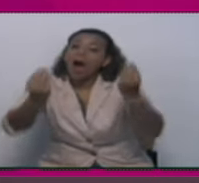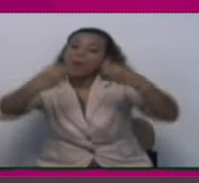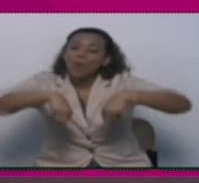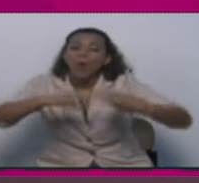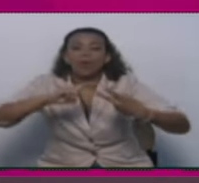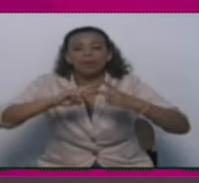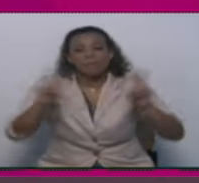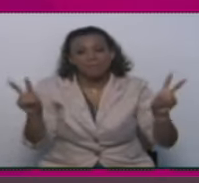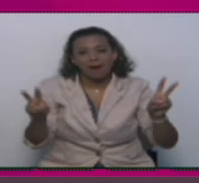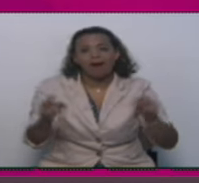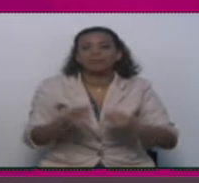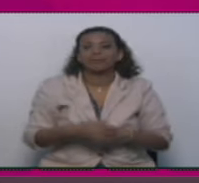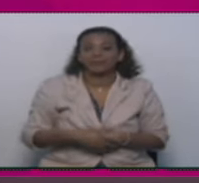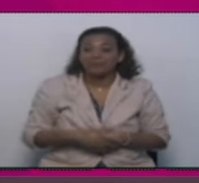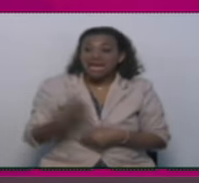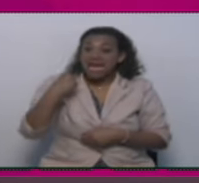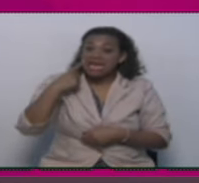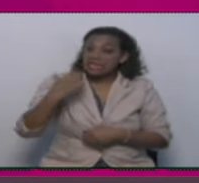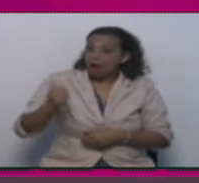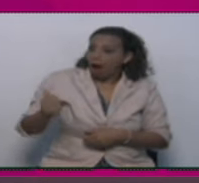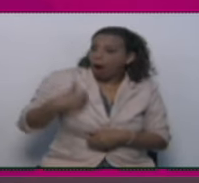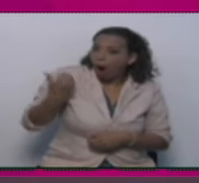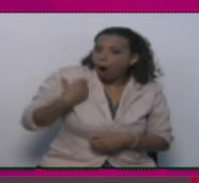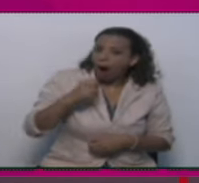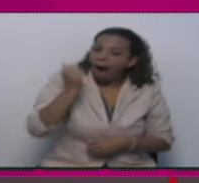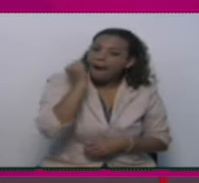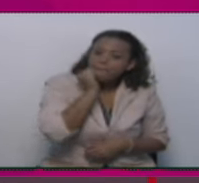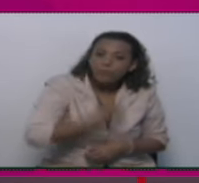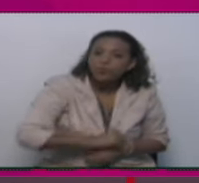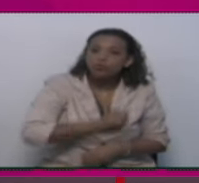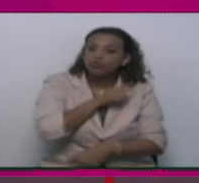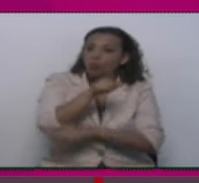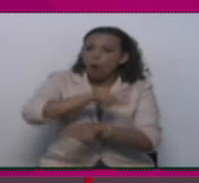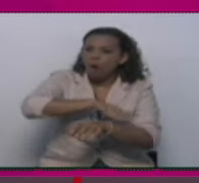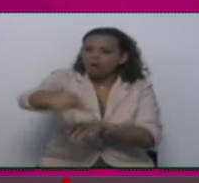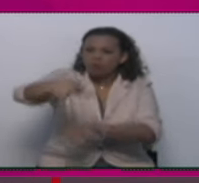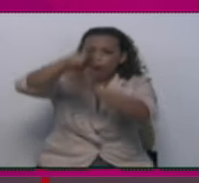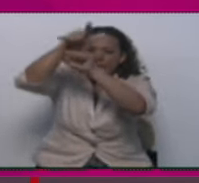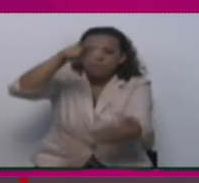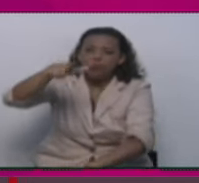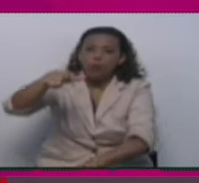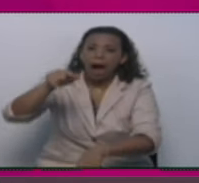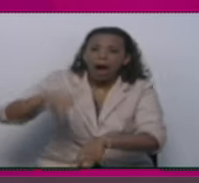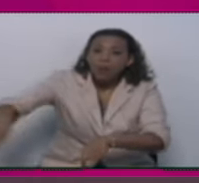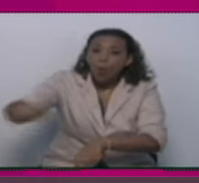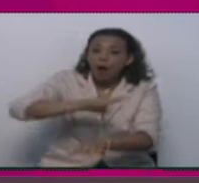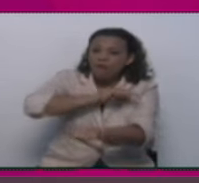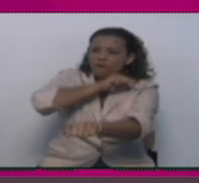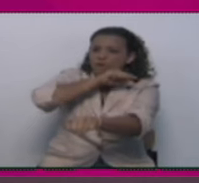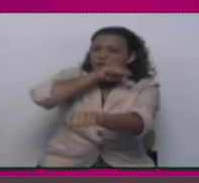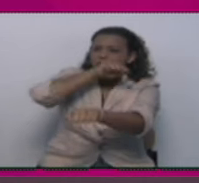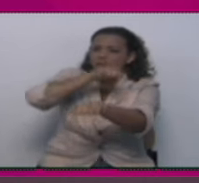paz. Y se atrevieron de manera demencial a lanzarle un misil